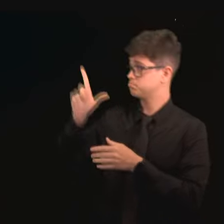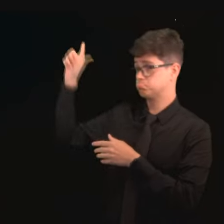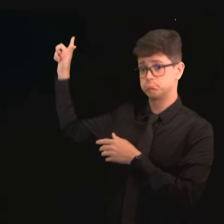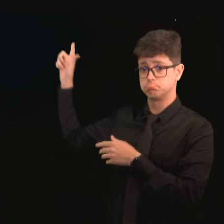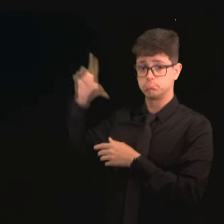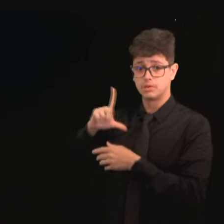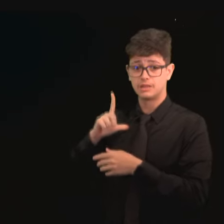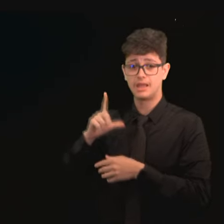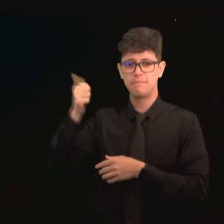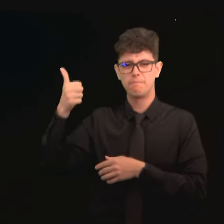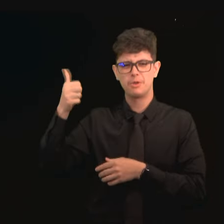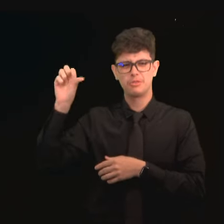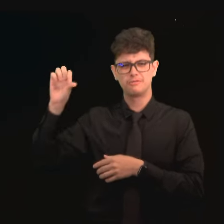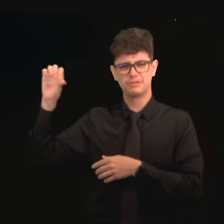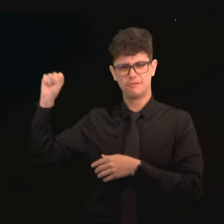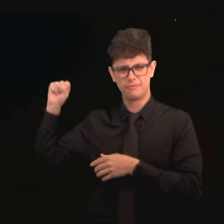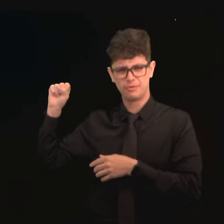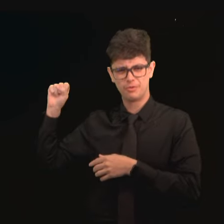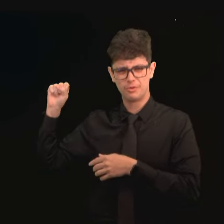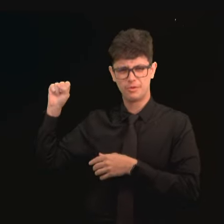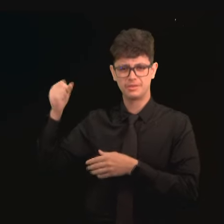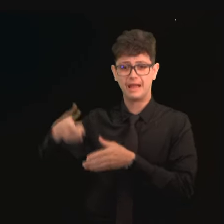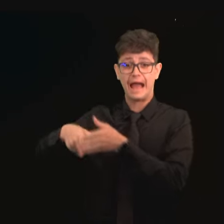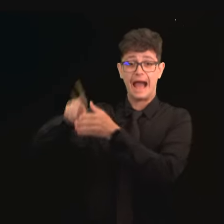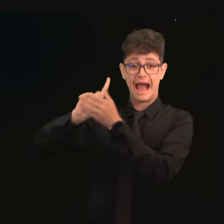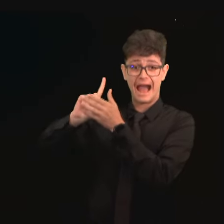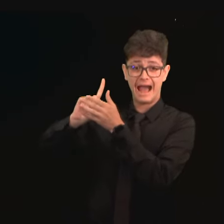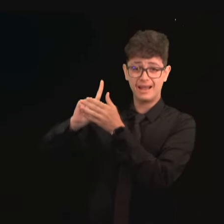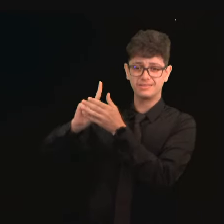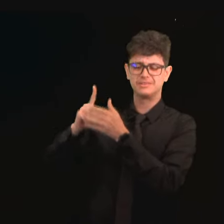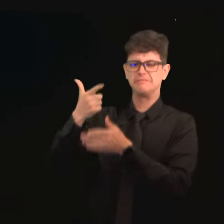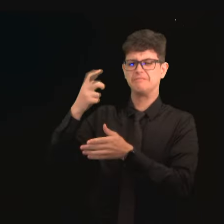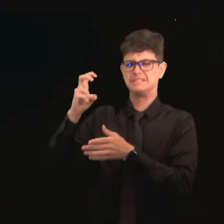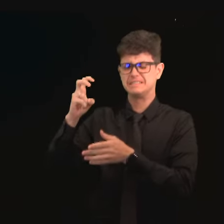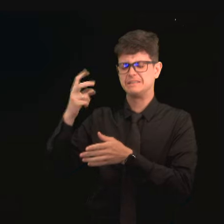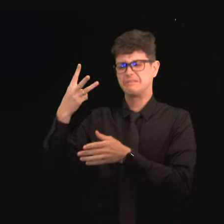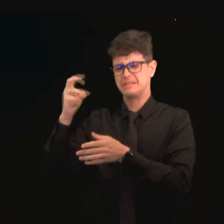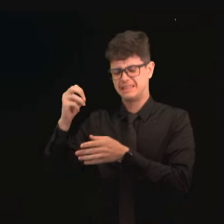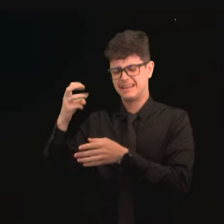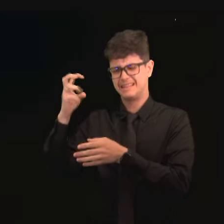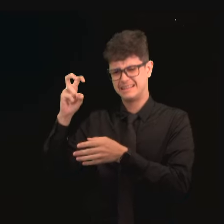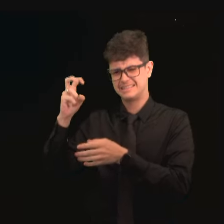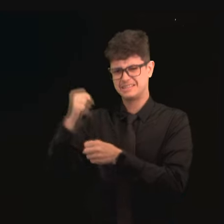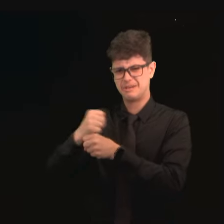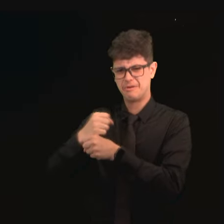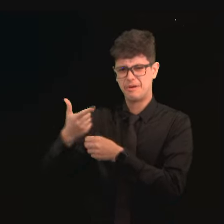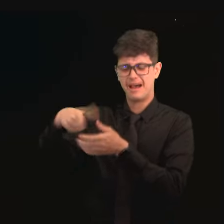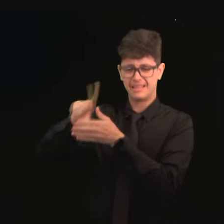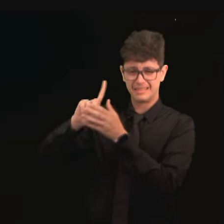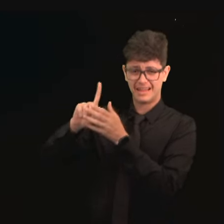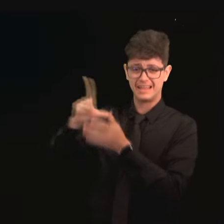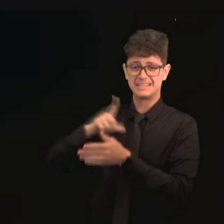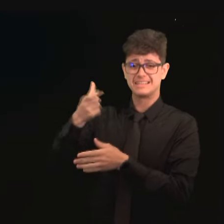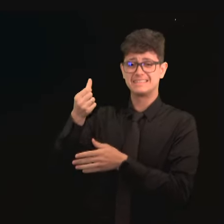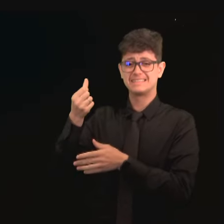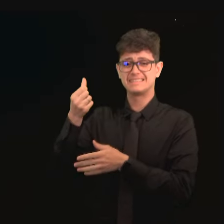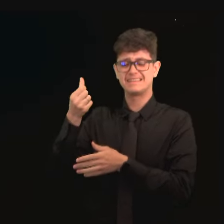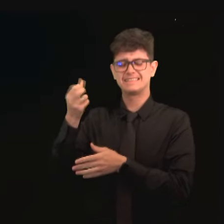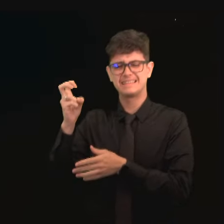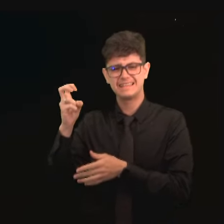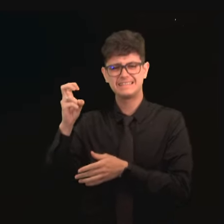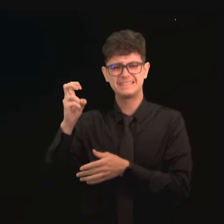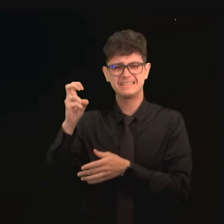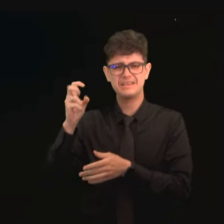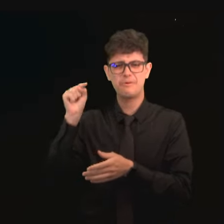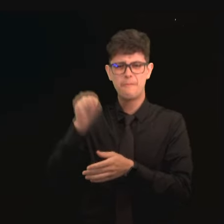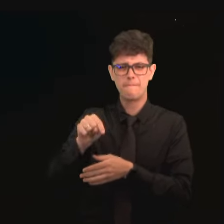de 1998, antes de 25 o 30 años atrás, estos modelos tenían unos 60.000 parámetros y hacían